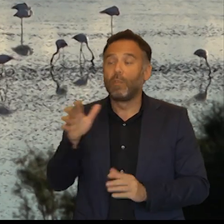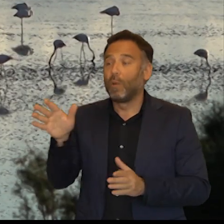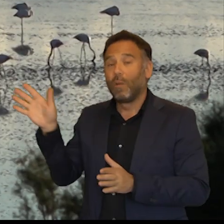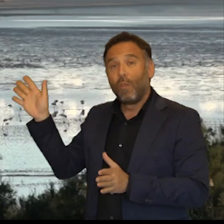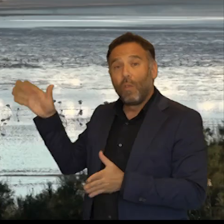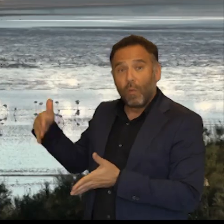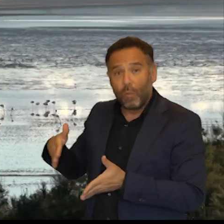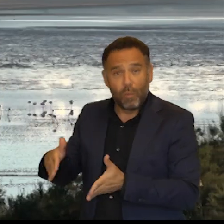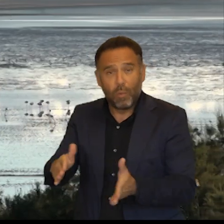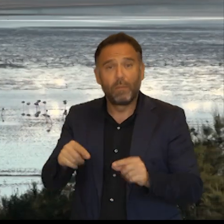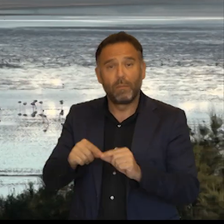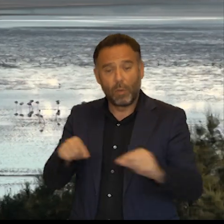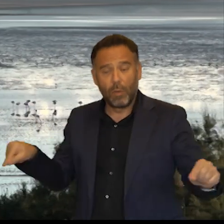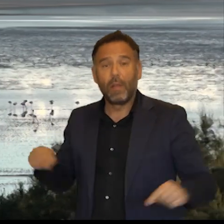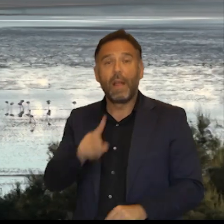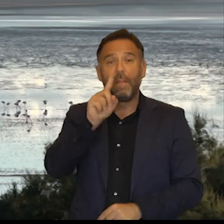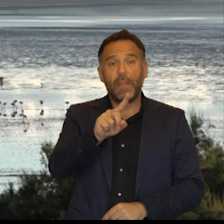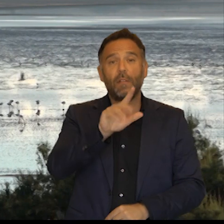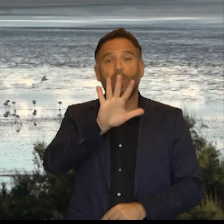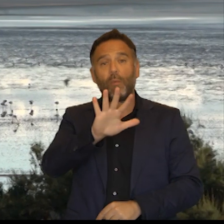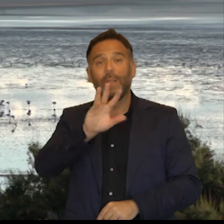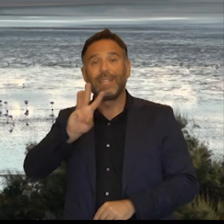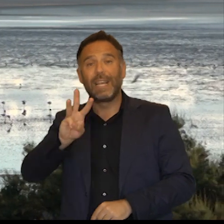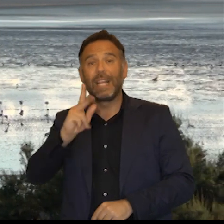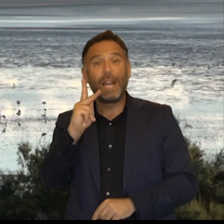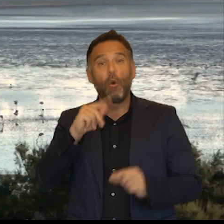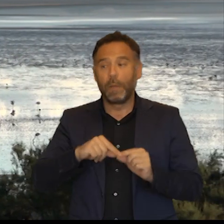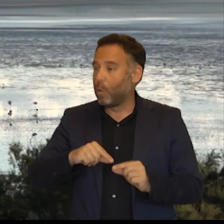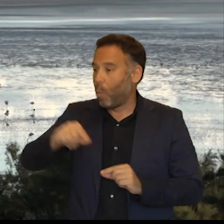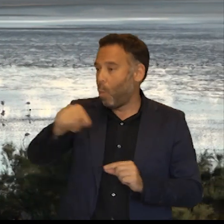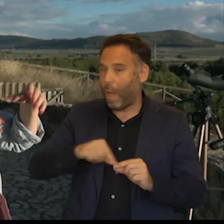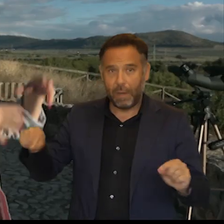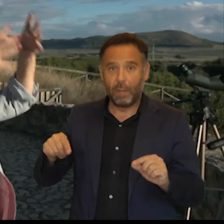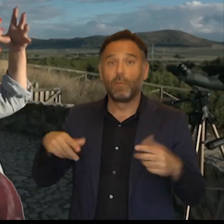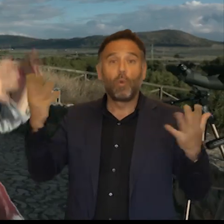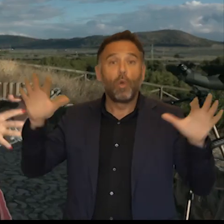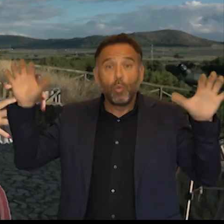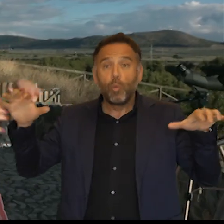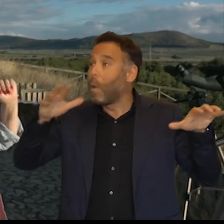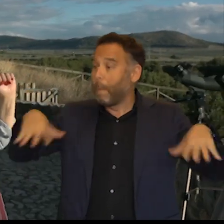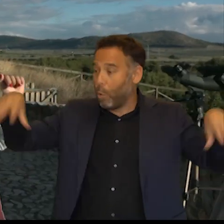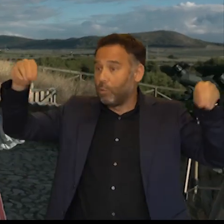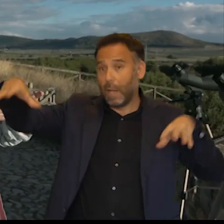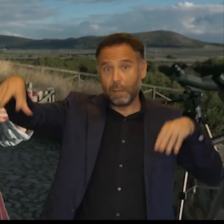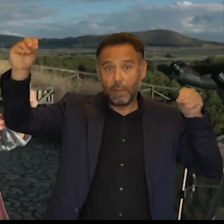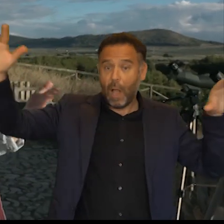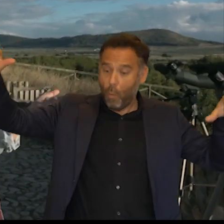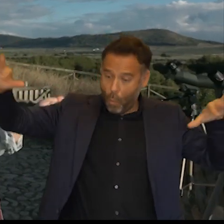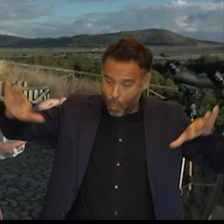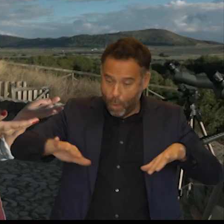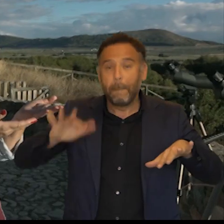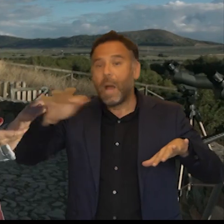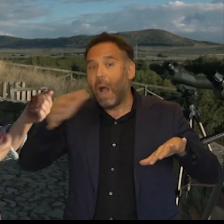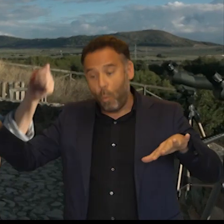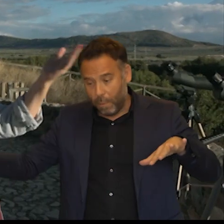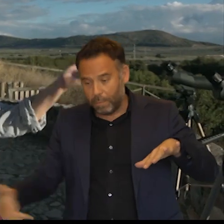esto es una cuenca cerrada de 153 kilómetros cuadrados, donde todo el agua de lluvia, la que cae directamente, la descorrentía